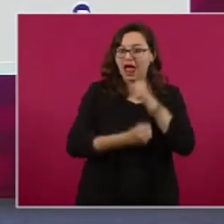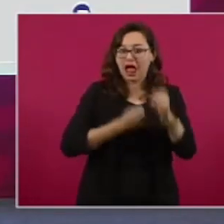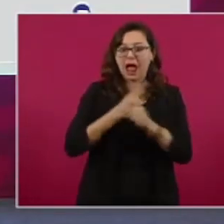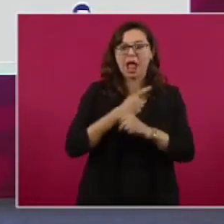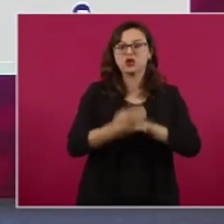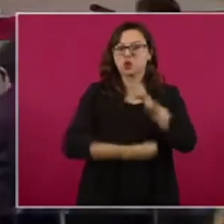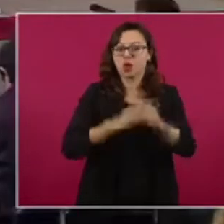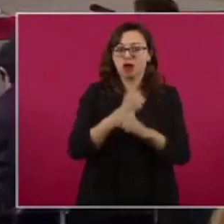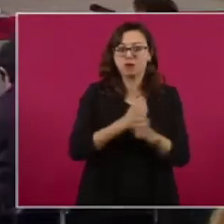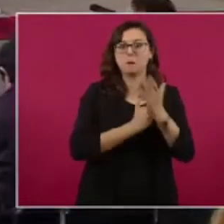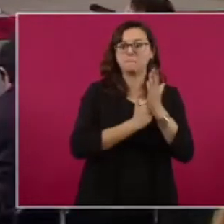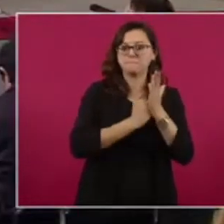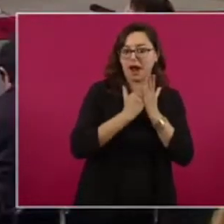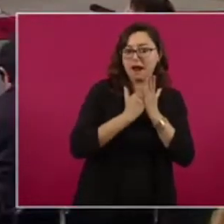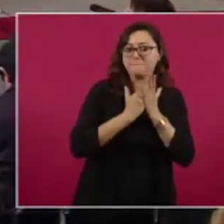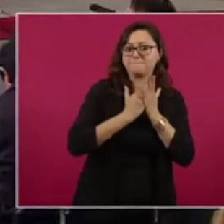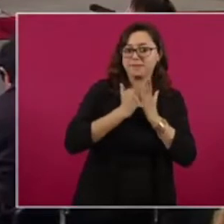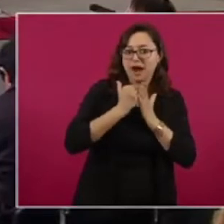masacres